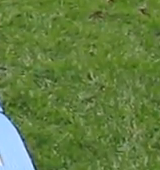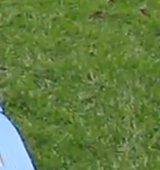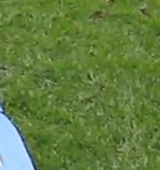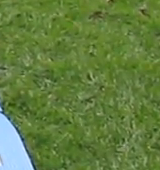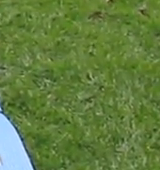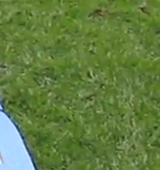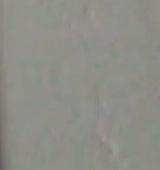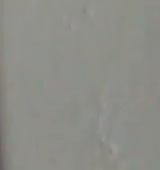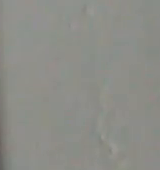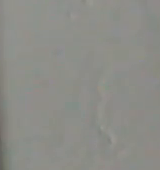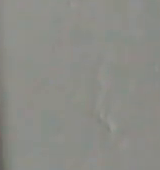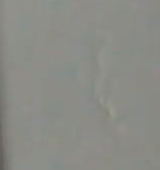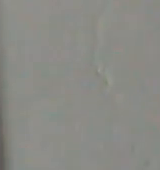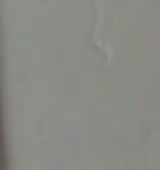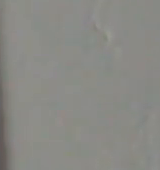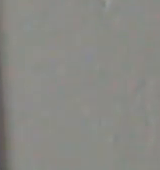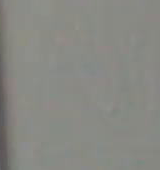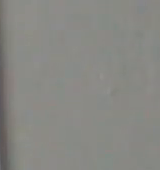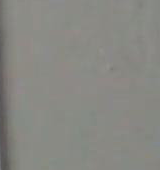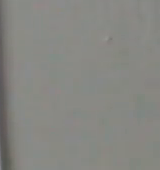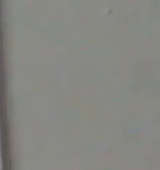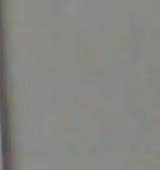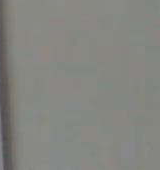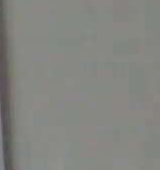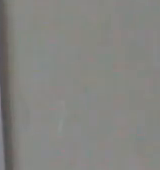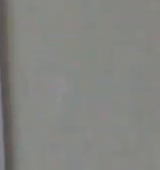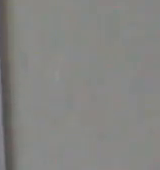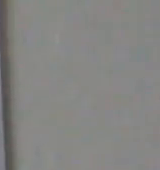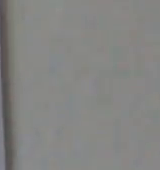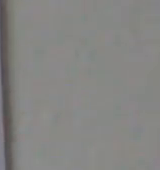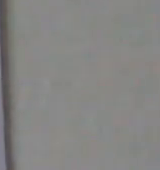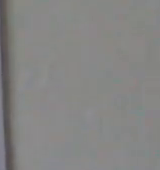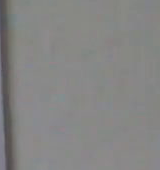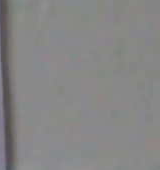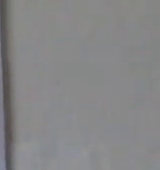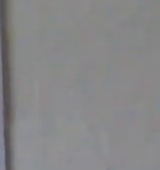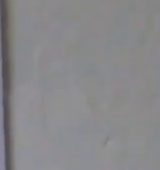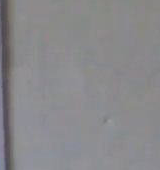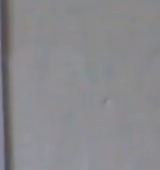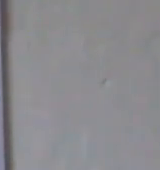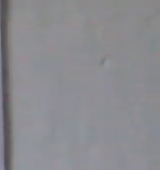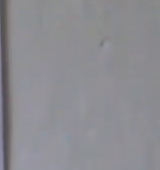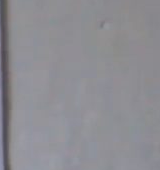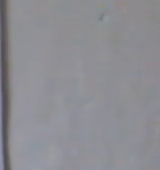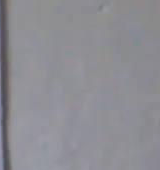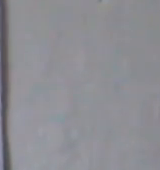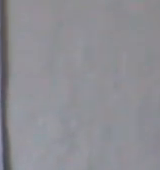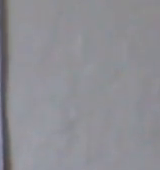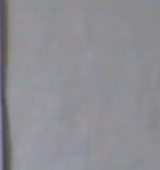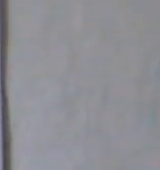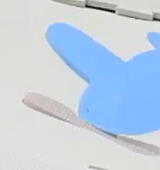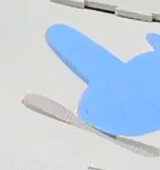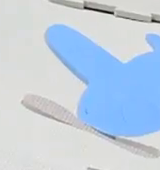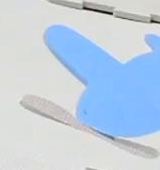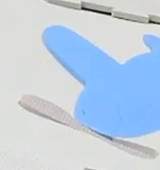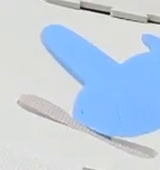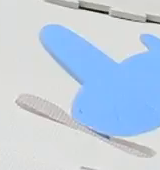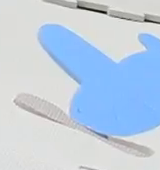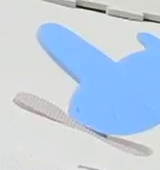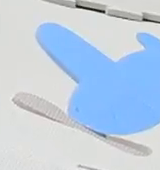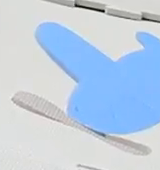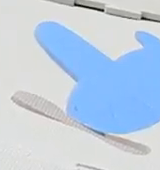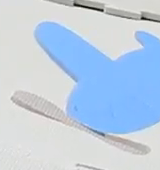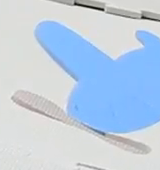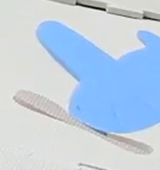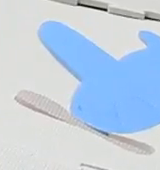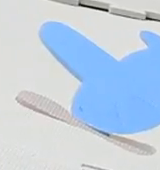síndromes son el síndrome de West y el síndrome de Lennox-Gastaut. Es importante la rehabilitación en niños con síndromes epilépticos, ya que podemos evitar